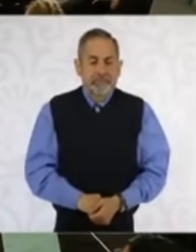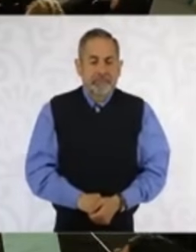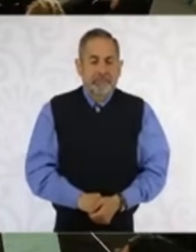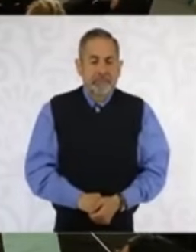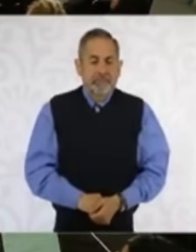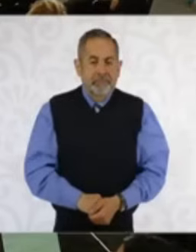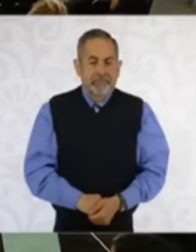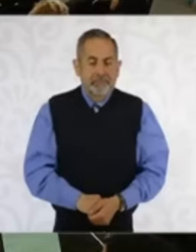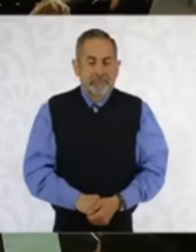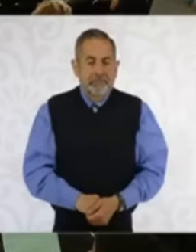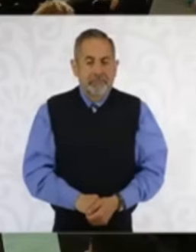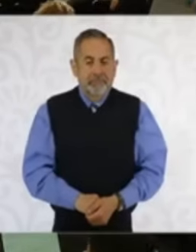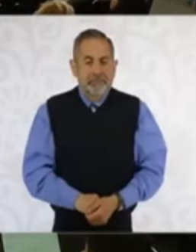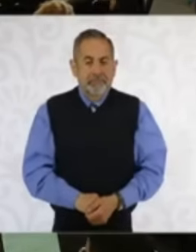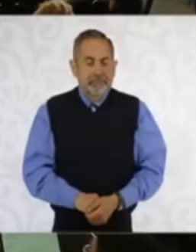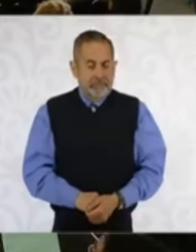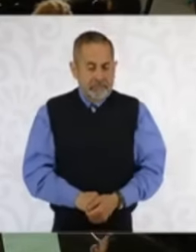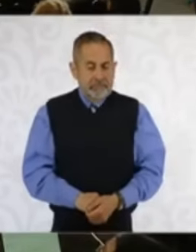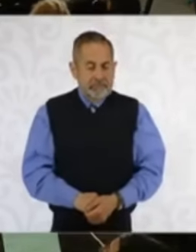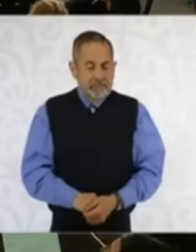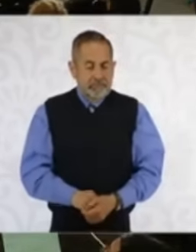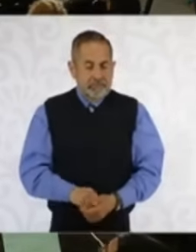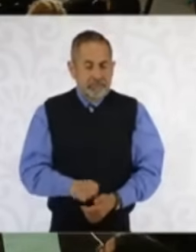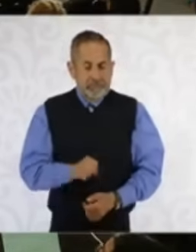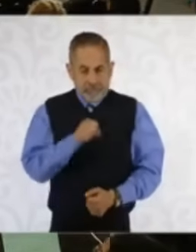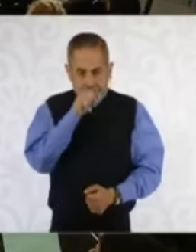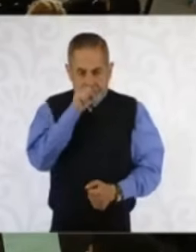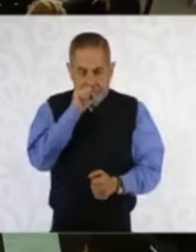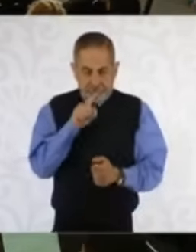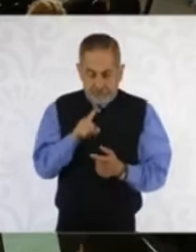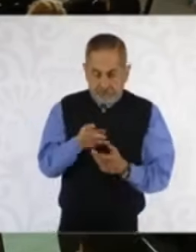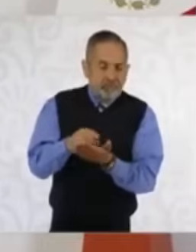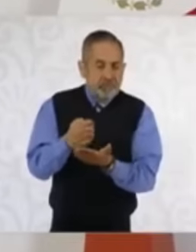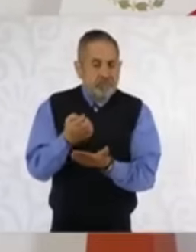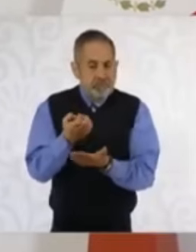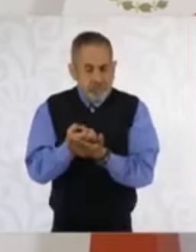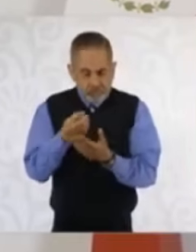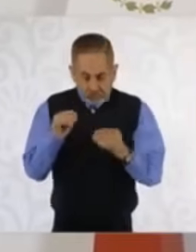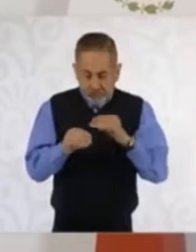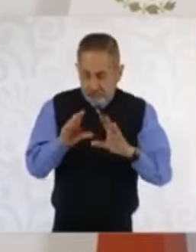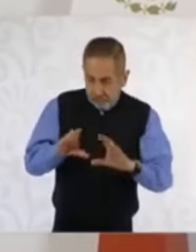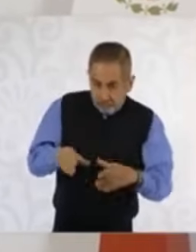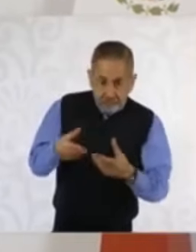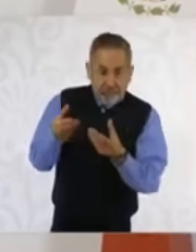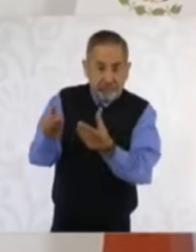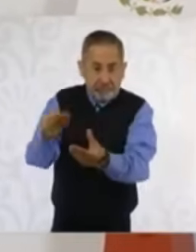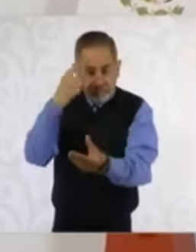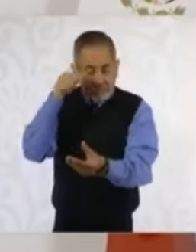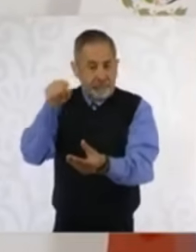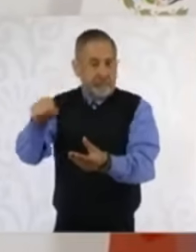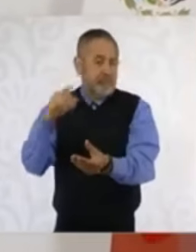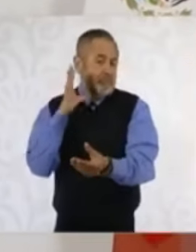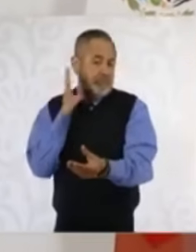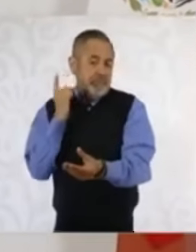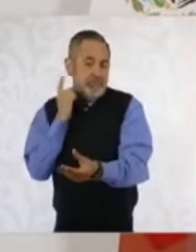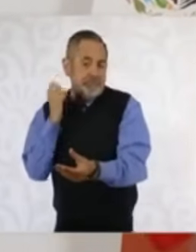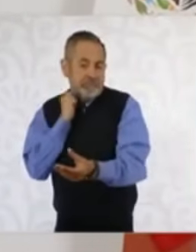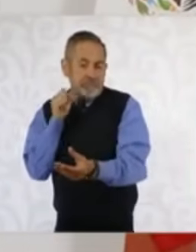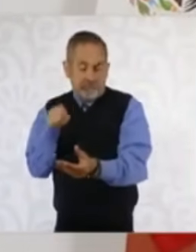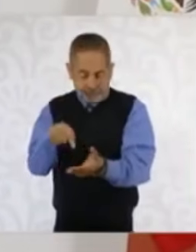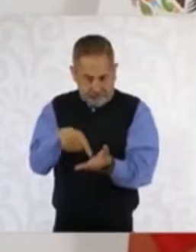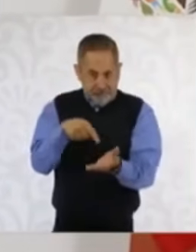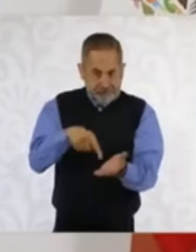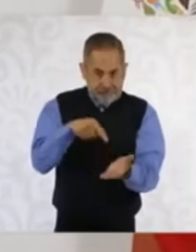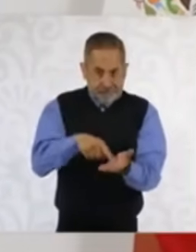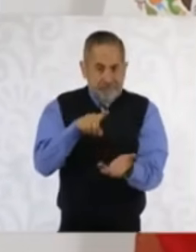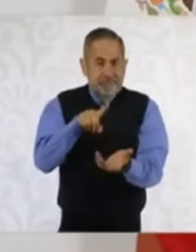presidenta, la doctora Claudia Sheinbaum. Todos están bien al pendiente. Así es, compás, hay que hablar de estos temas que ya están a